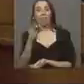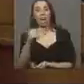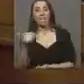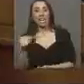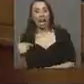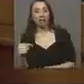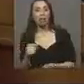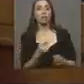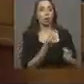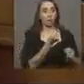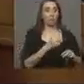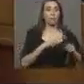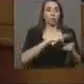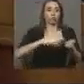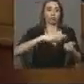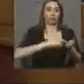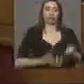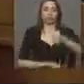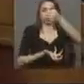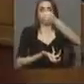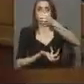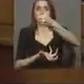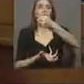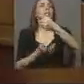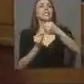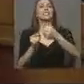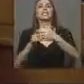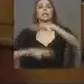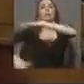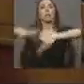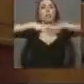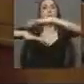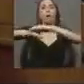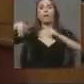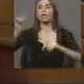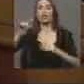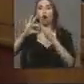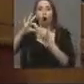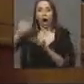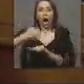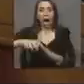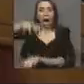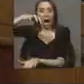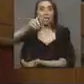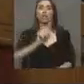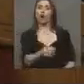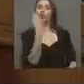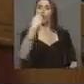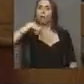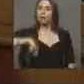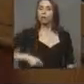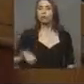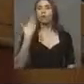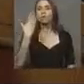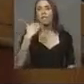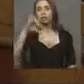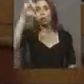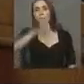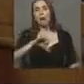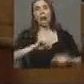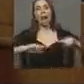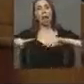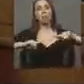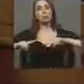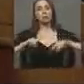no tienen que rendir, y se rinden el que perdieron, más encima nos van a cobrar comisión si es una frescura, al margen de la incompetencia.